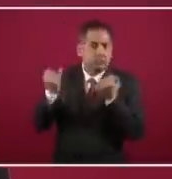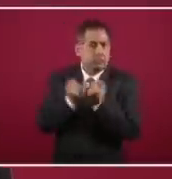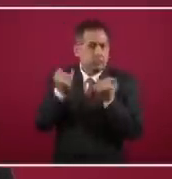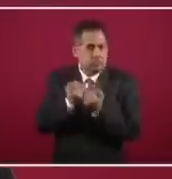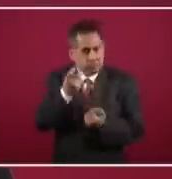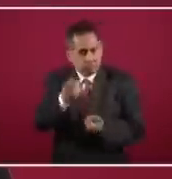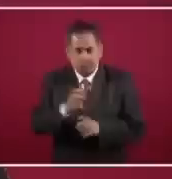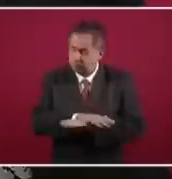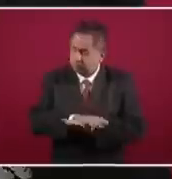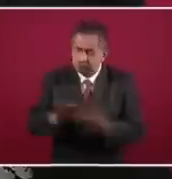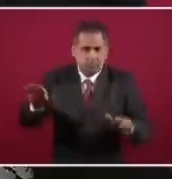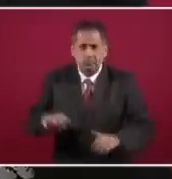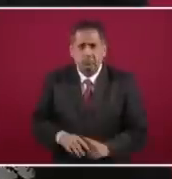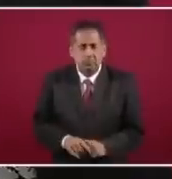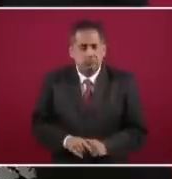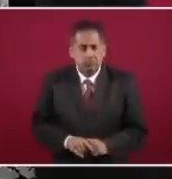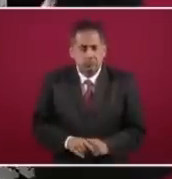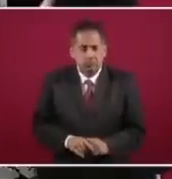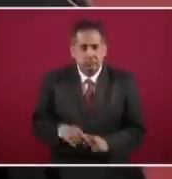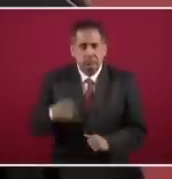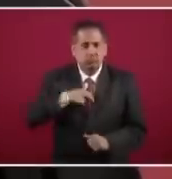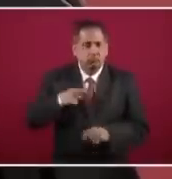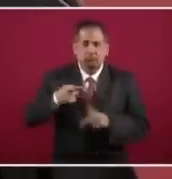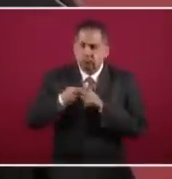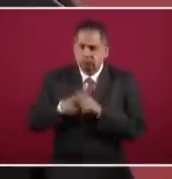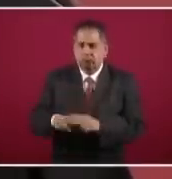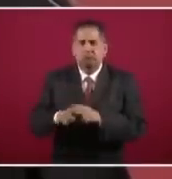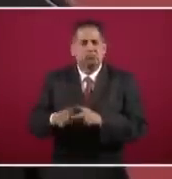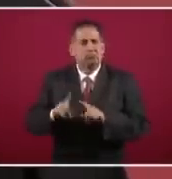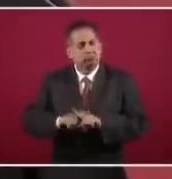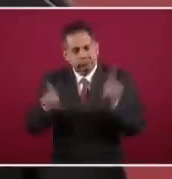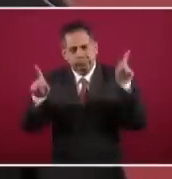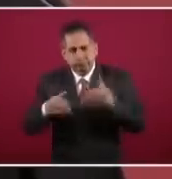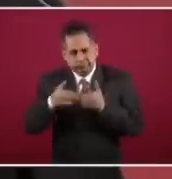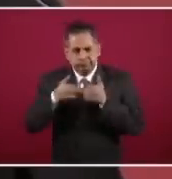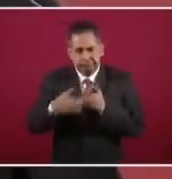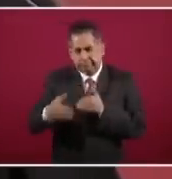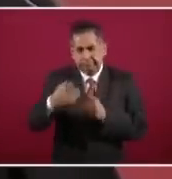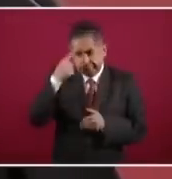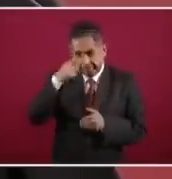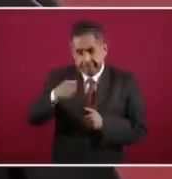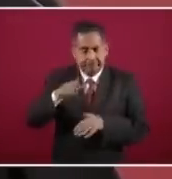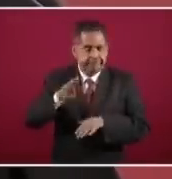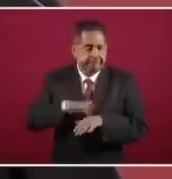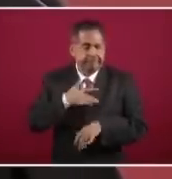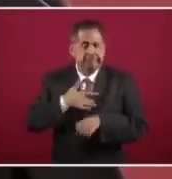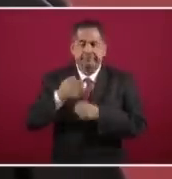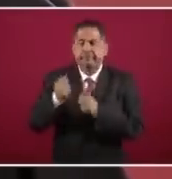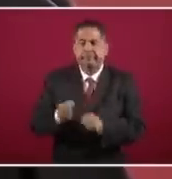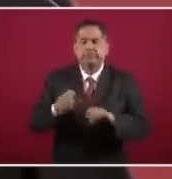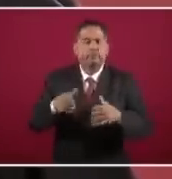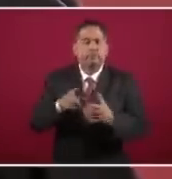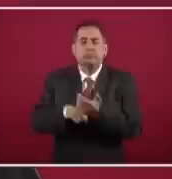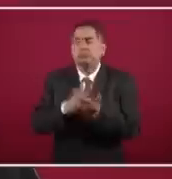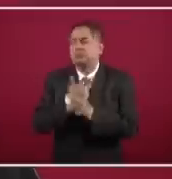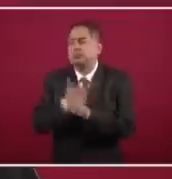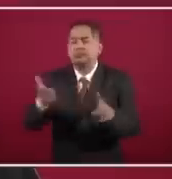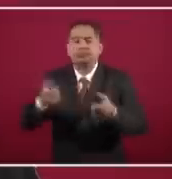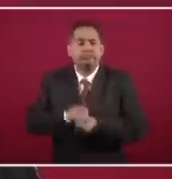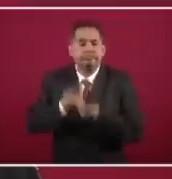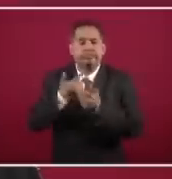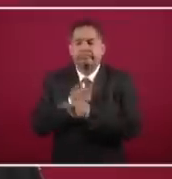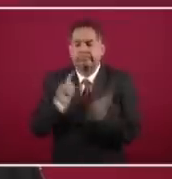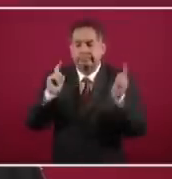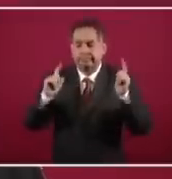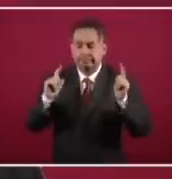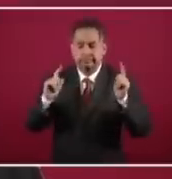prácticas. Estamos sentando las bases para que se garanticen las libertades.